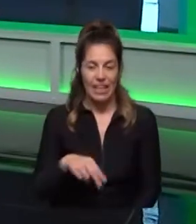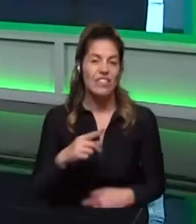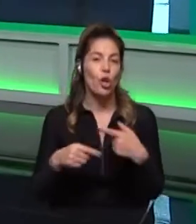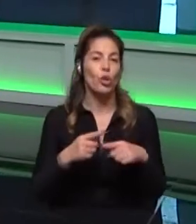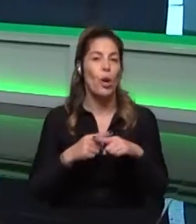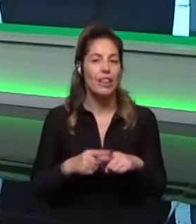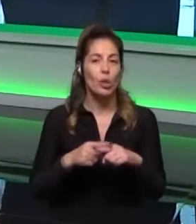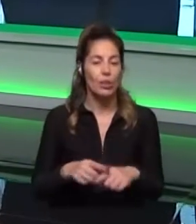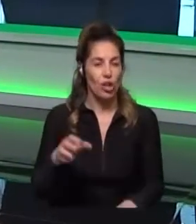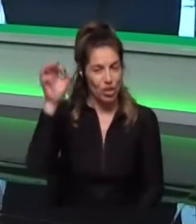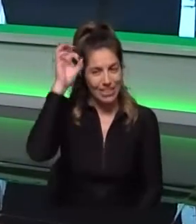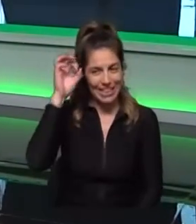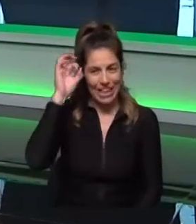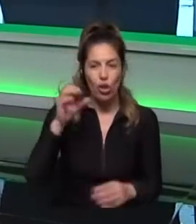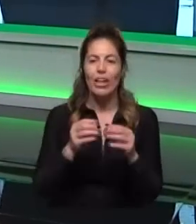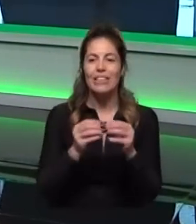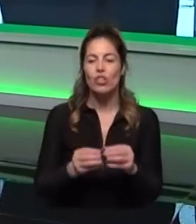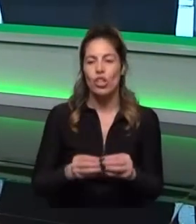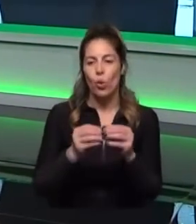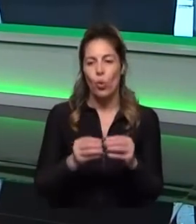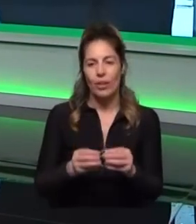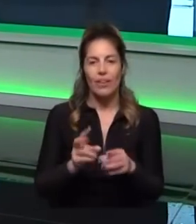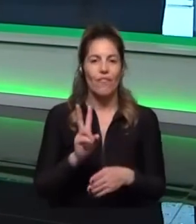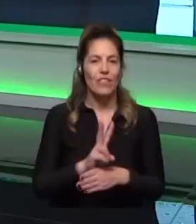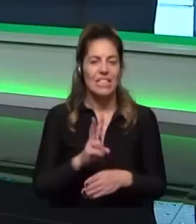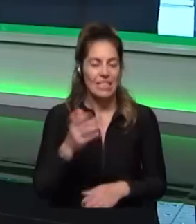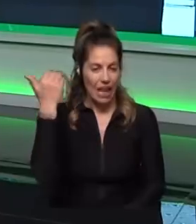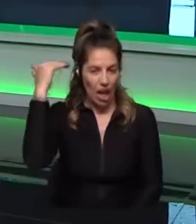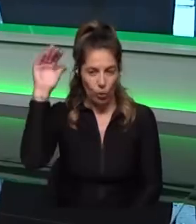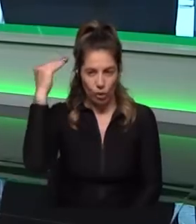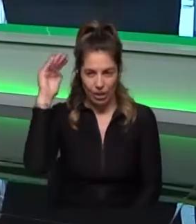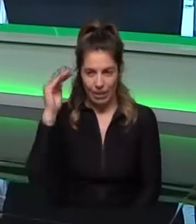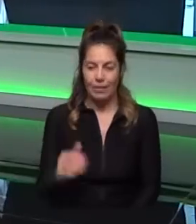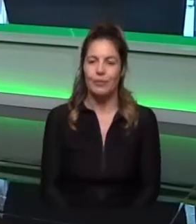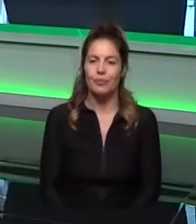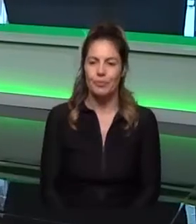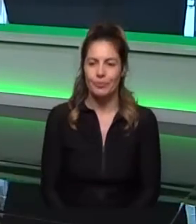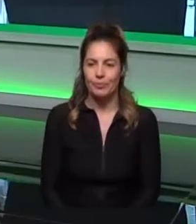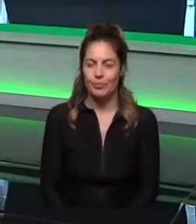discutiendo en el senado de la rendición de cuentas y hay visita de autoridades Martín